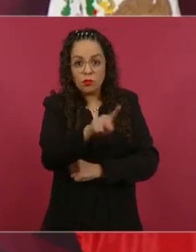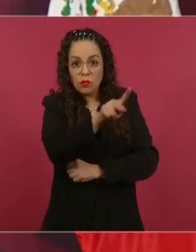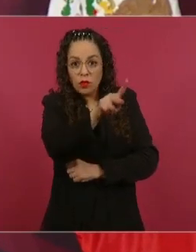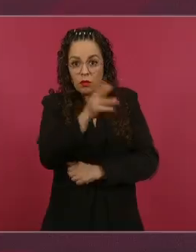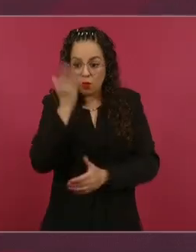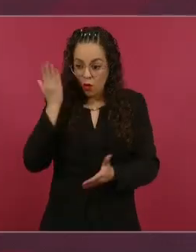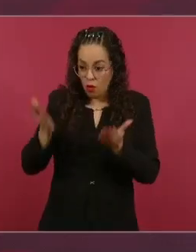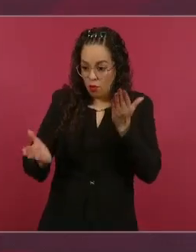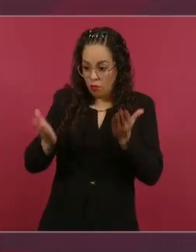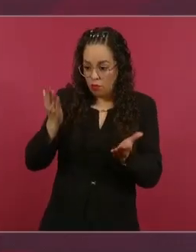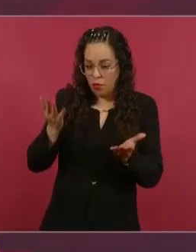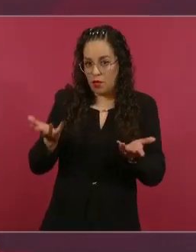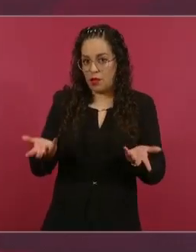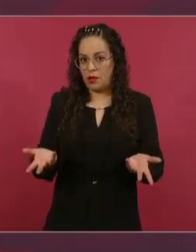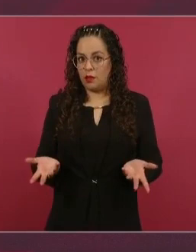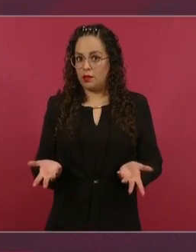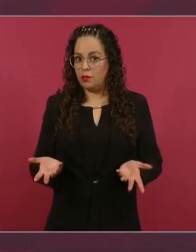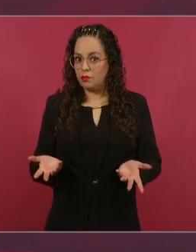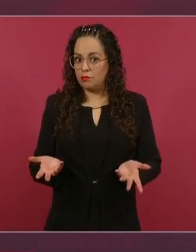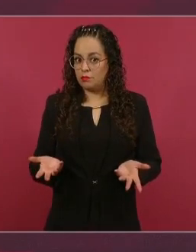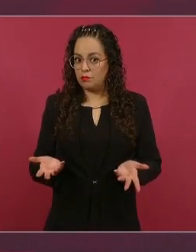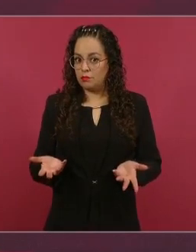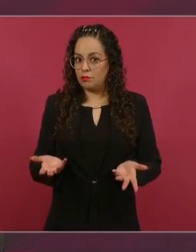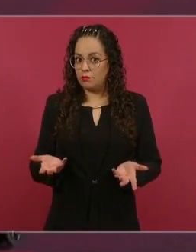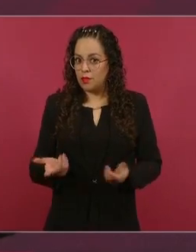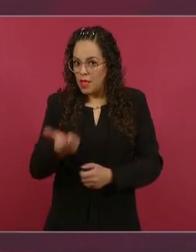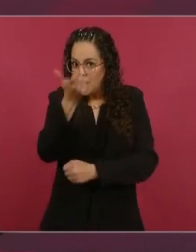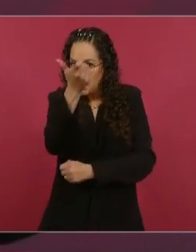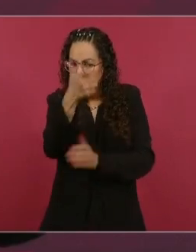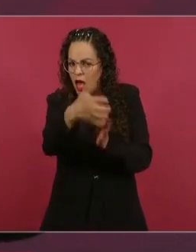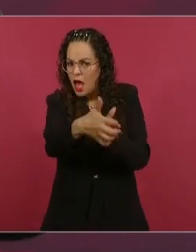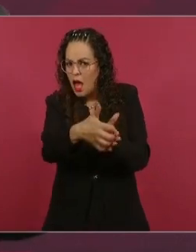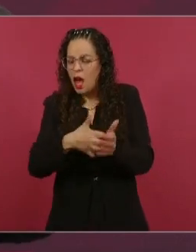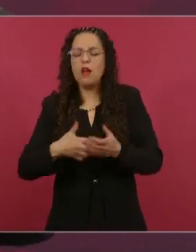¿Cuánto nos hemos ahorrado